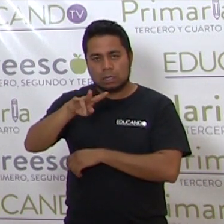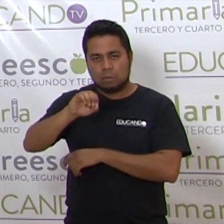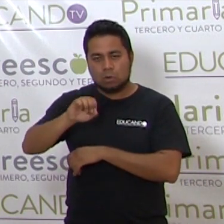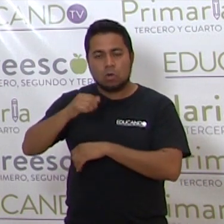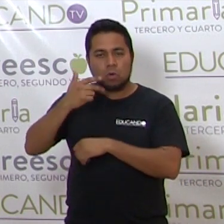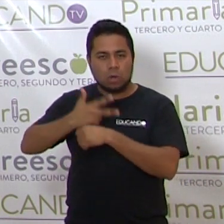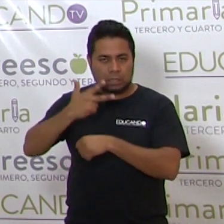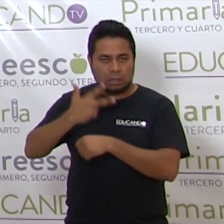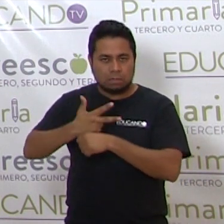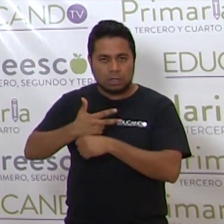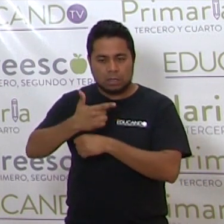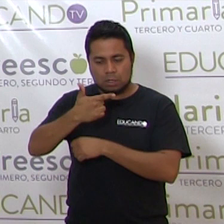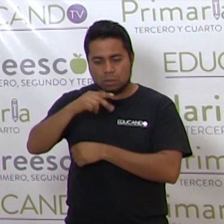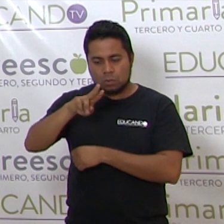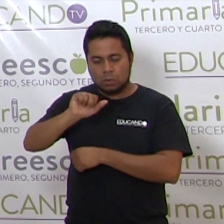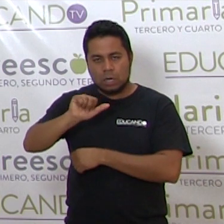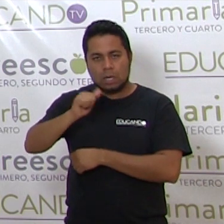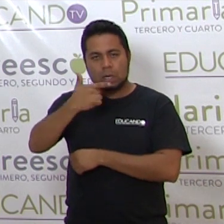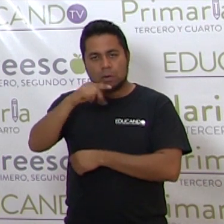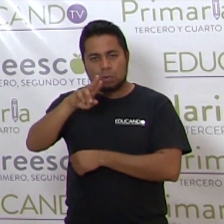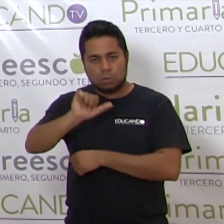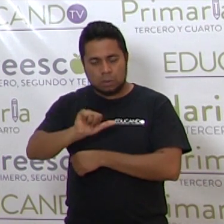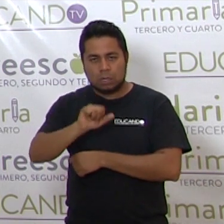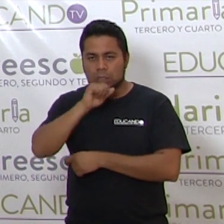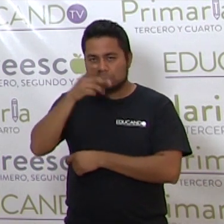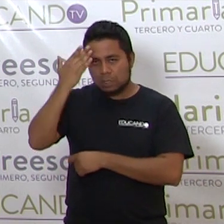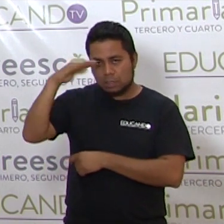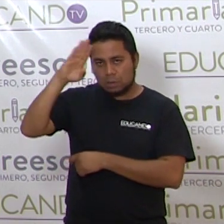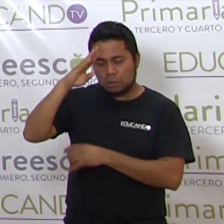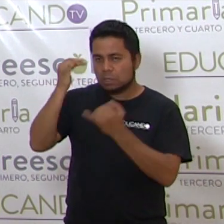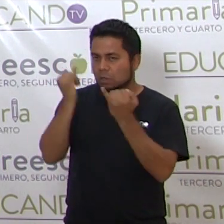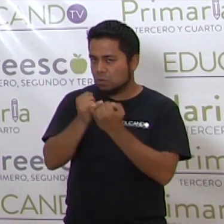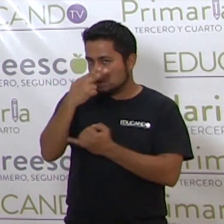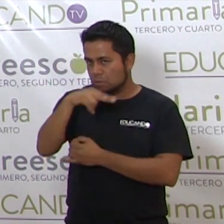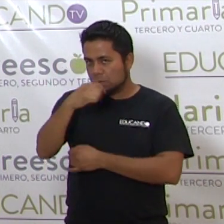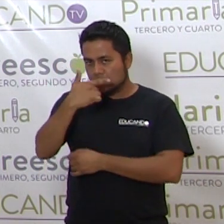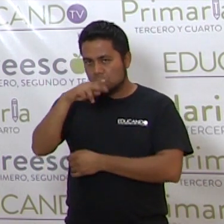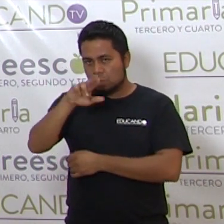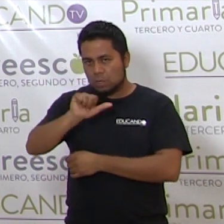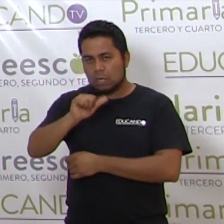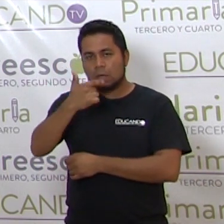se le dice guagua también en cuba se le dice guagua